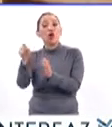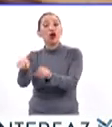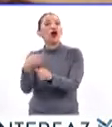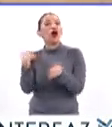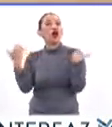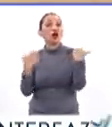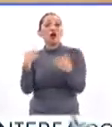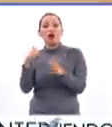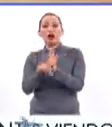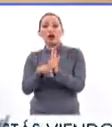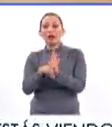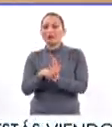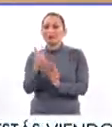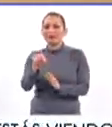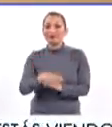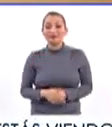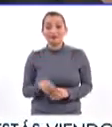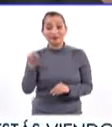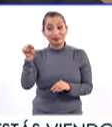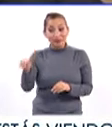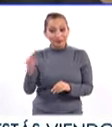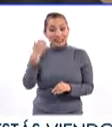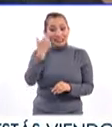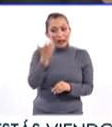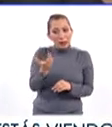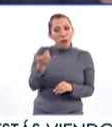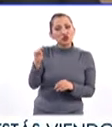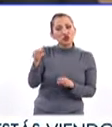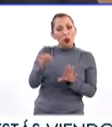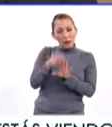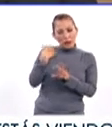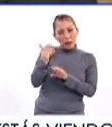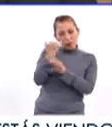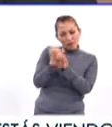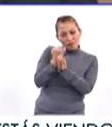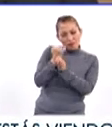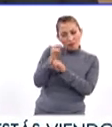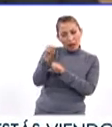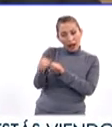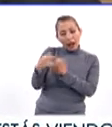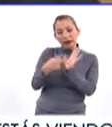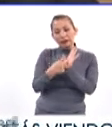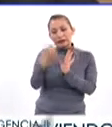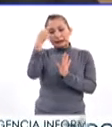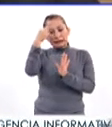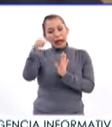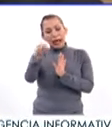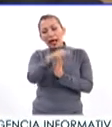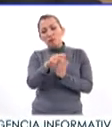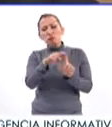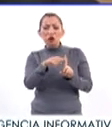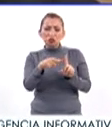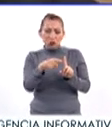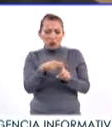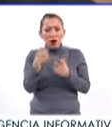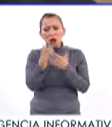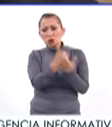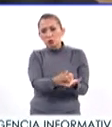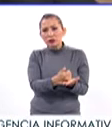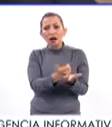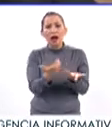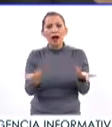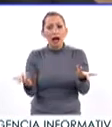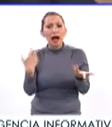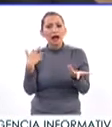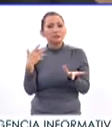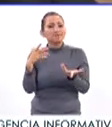objeto negativo para la sociedad. Más bien lo que se busca justamente con este tipo de recursos es pensar los factores positivos, las partes